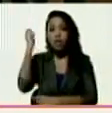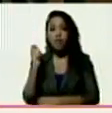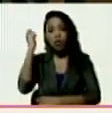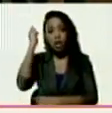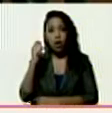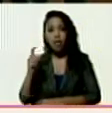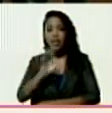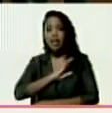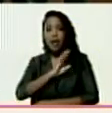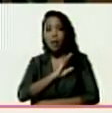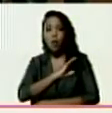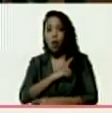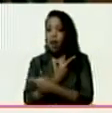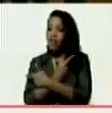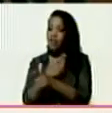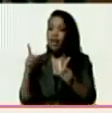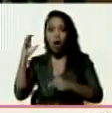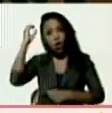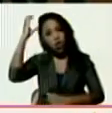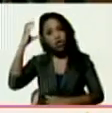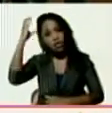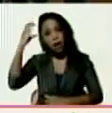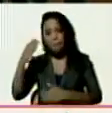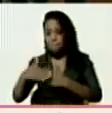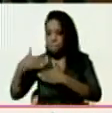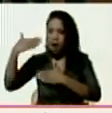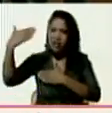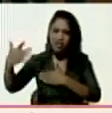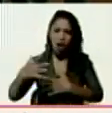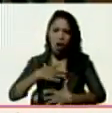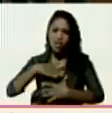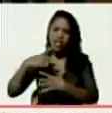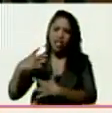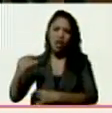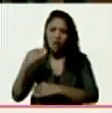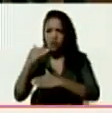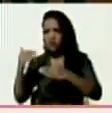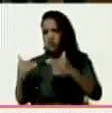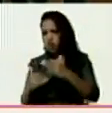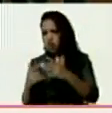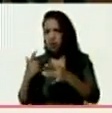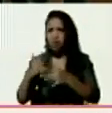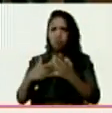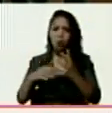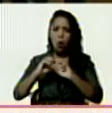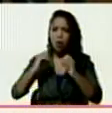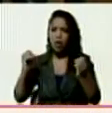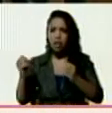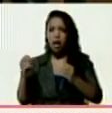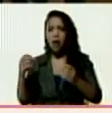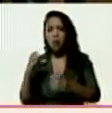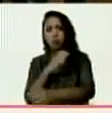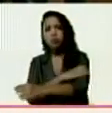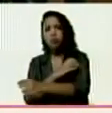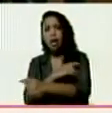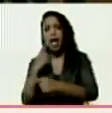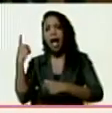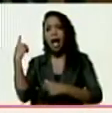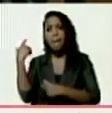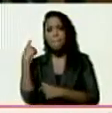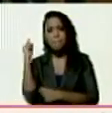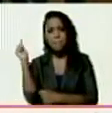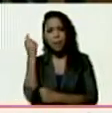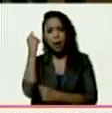que tenemos libertad de conciencia, más allá de los intereses subalternos de las organizaciones partidistas, está primero